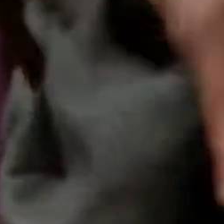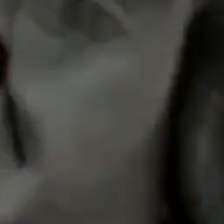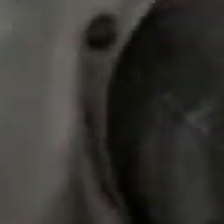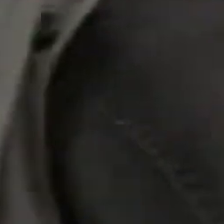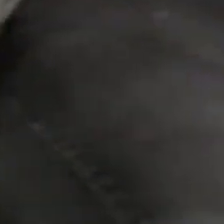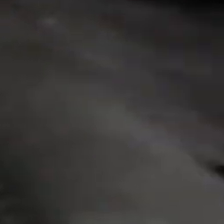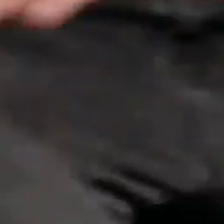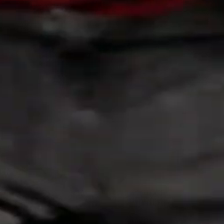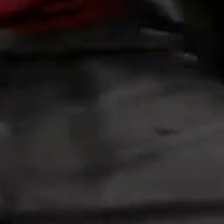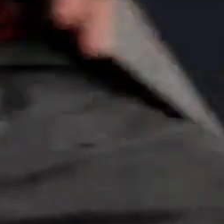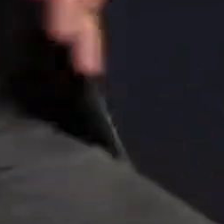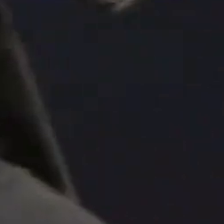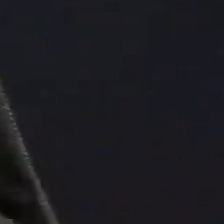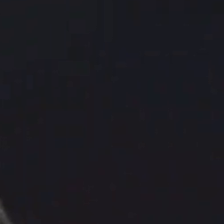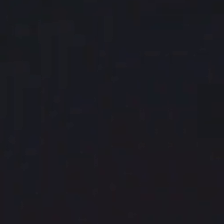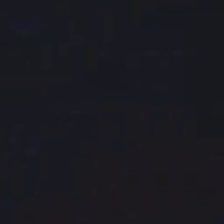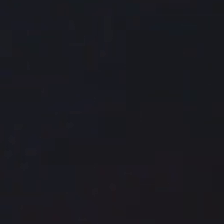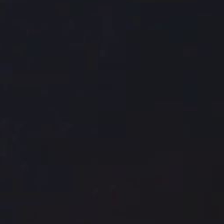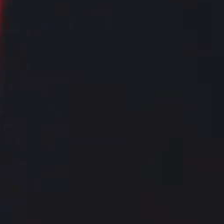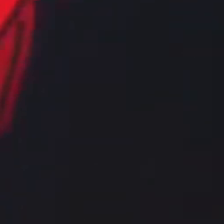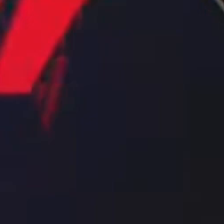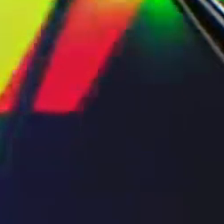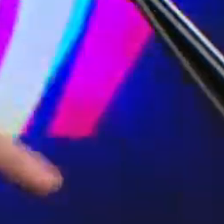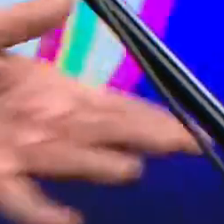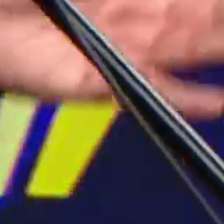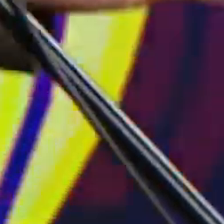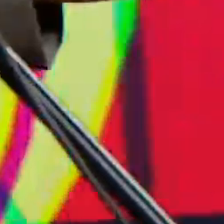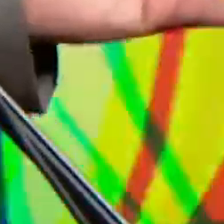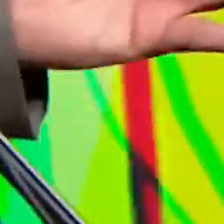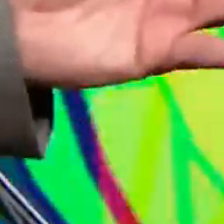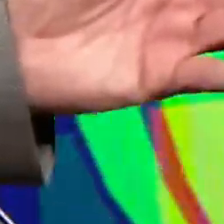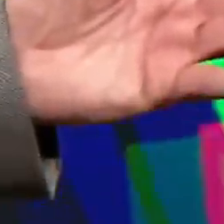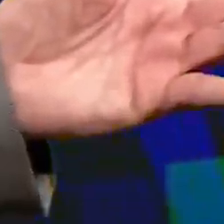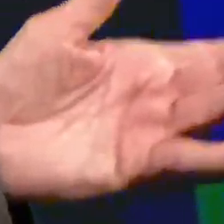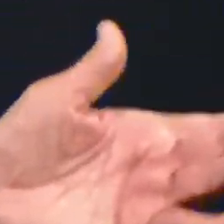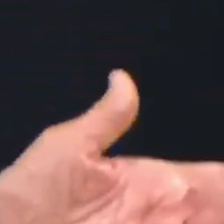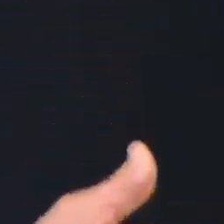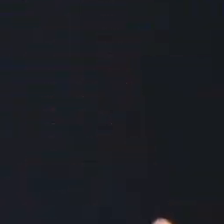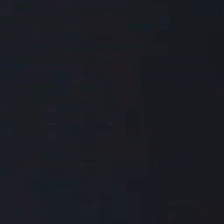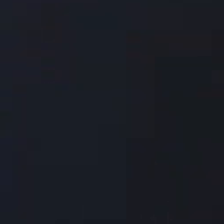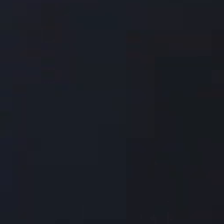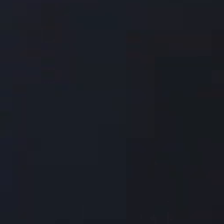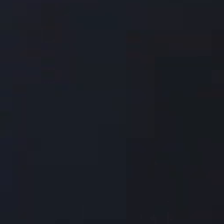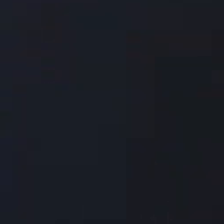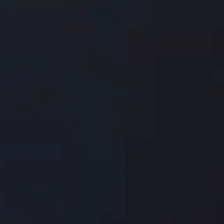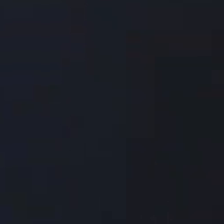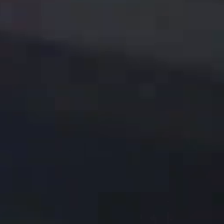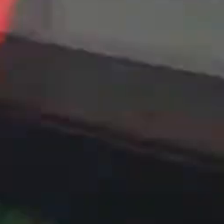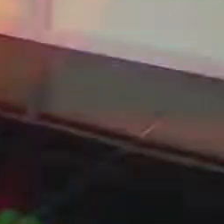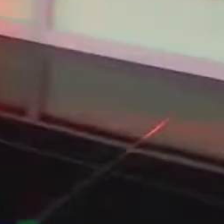gorrión que abriendo sus alas deja su nido de